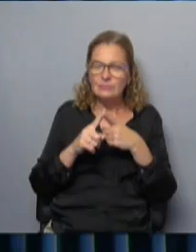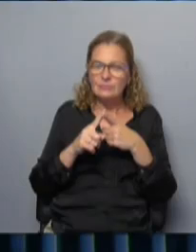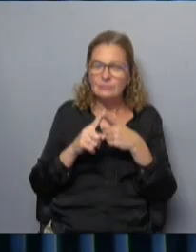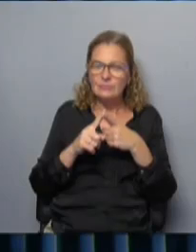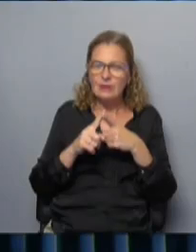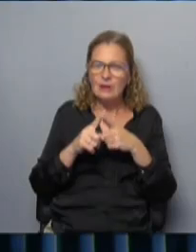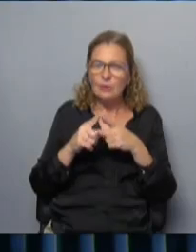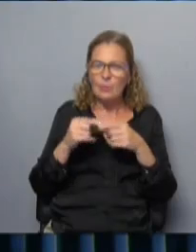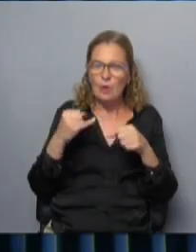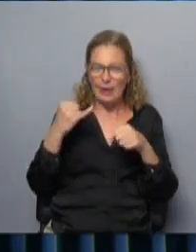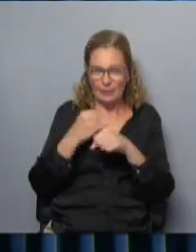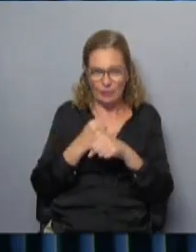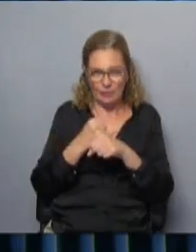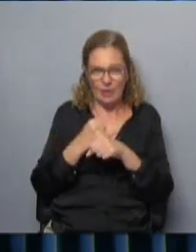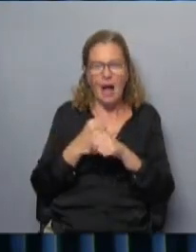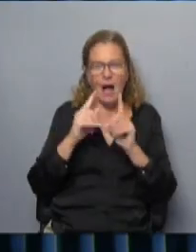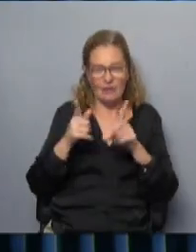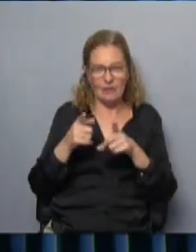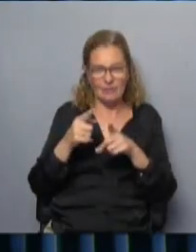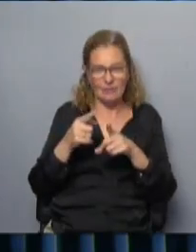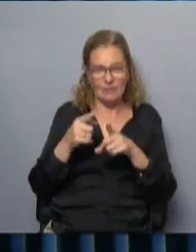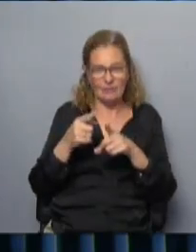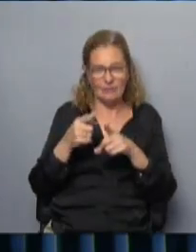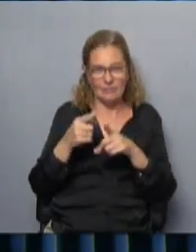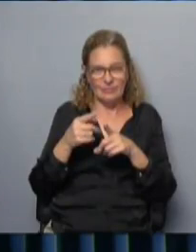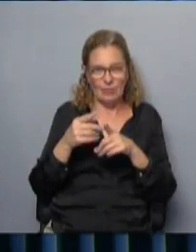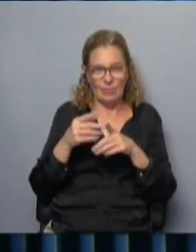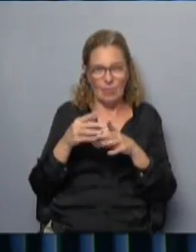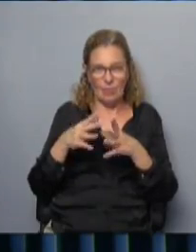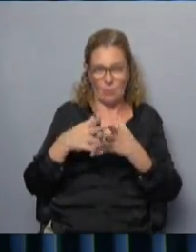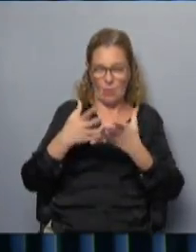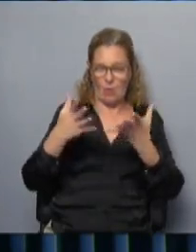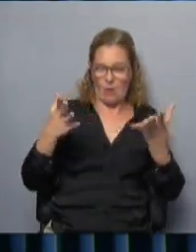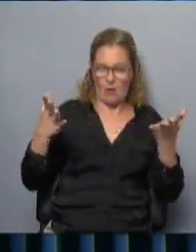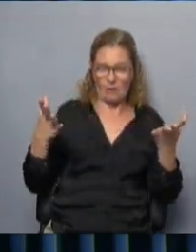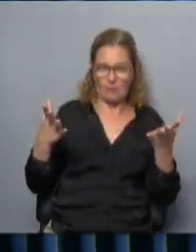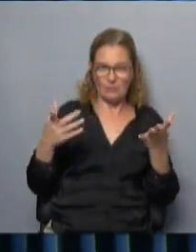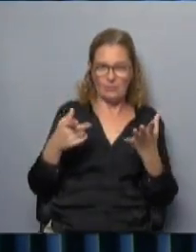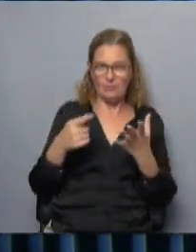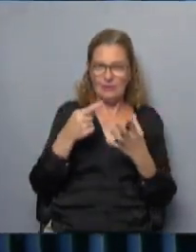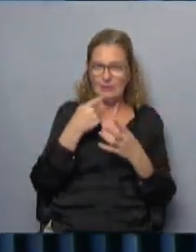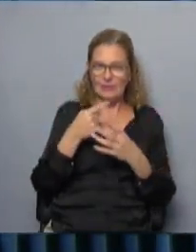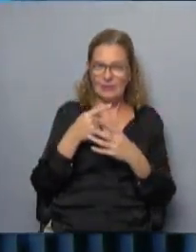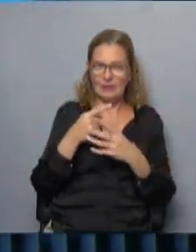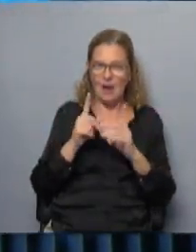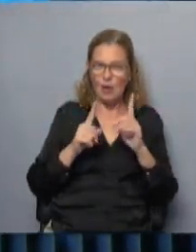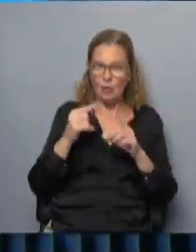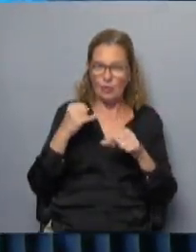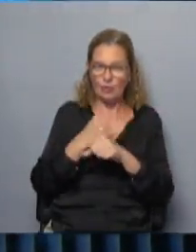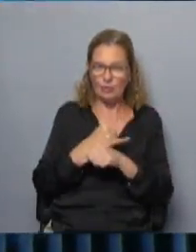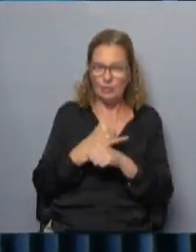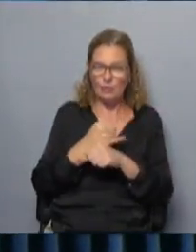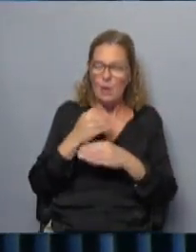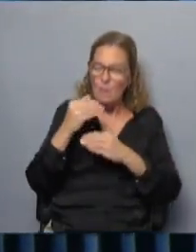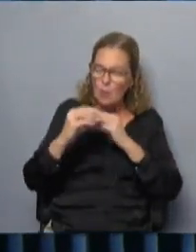errores que cometimos para no para desmitificar todo este andamiaje y se fue imponiendo